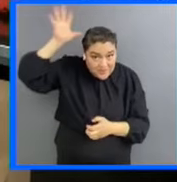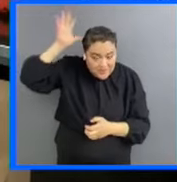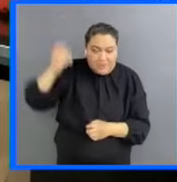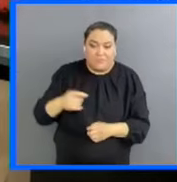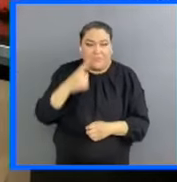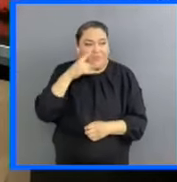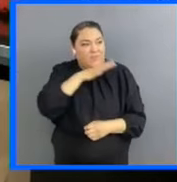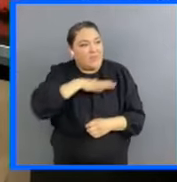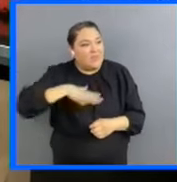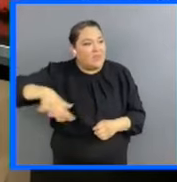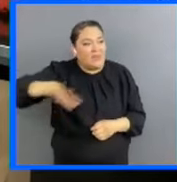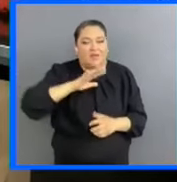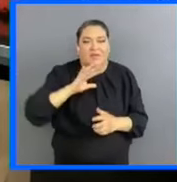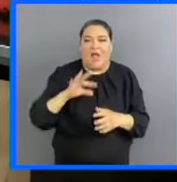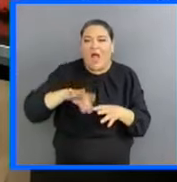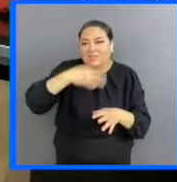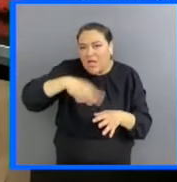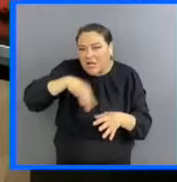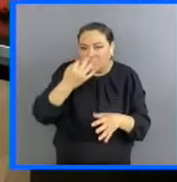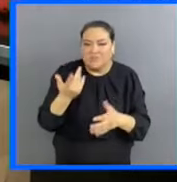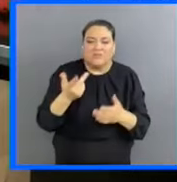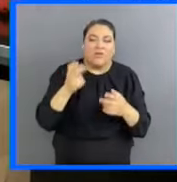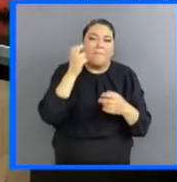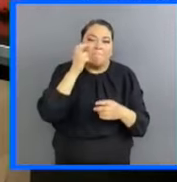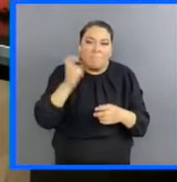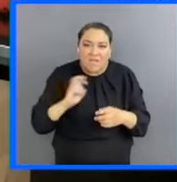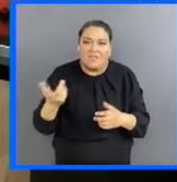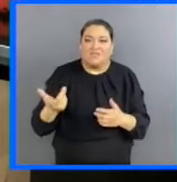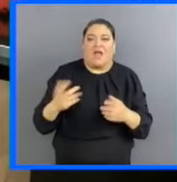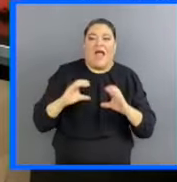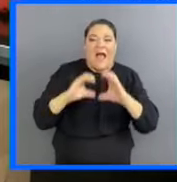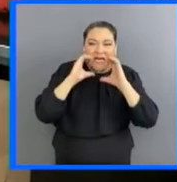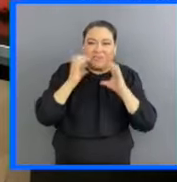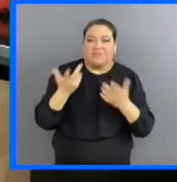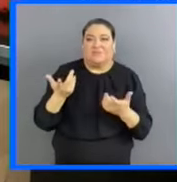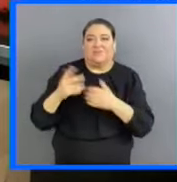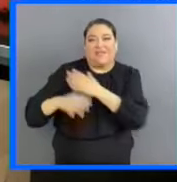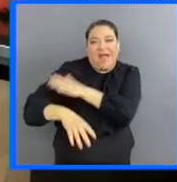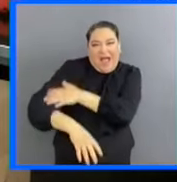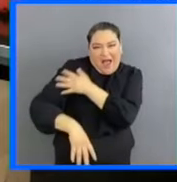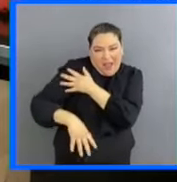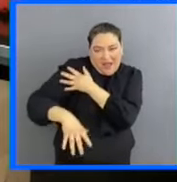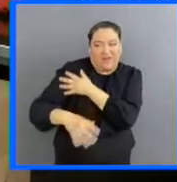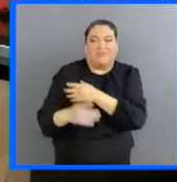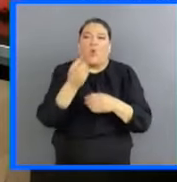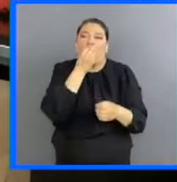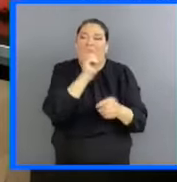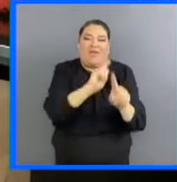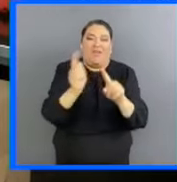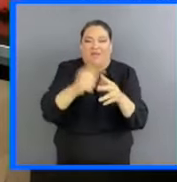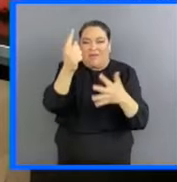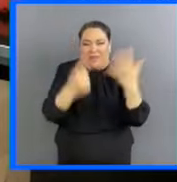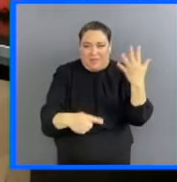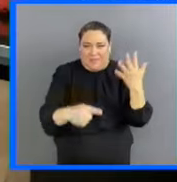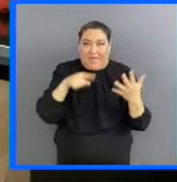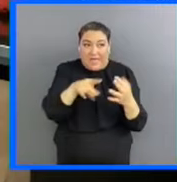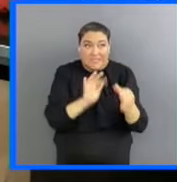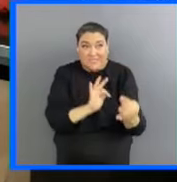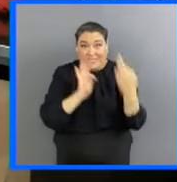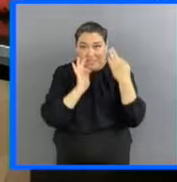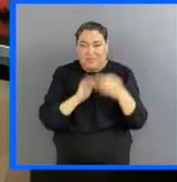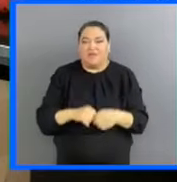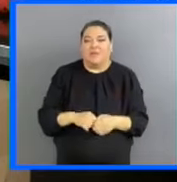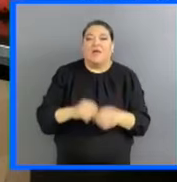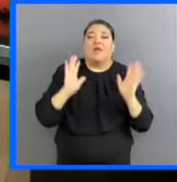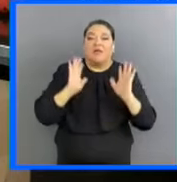snacks, vendemos pizzas, hamburguesas, alitas, ese tipo de comida y vamos a preparar a